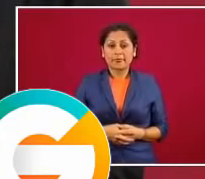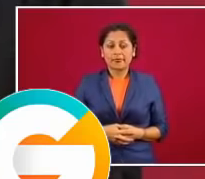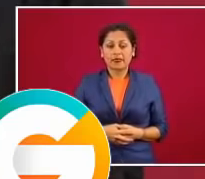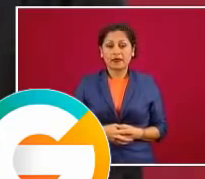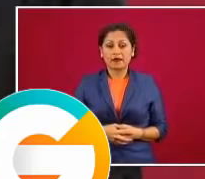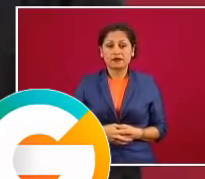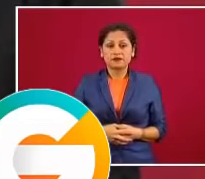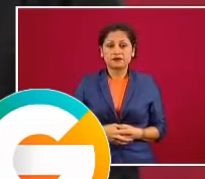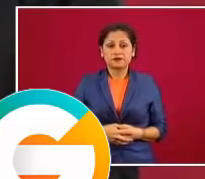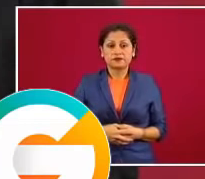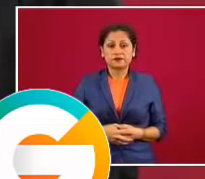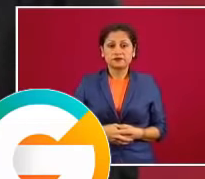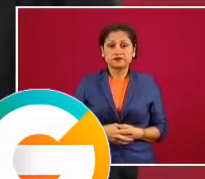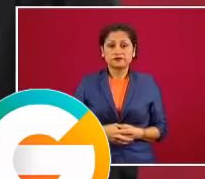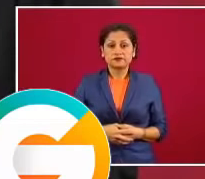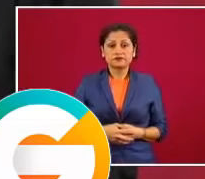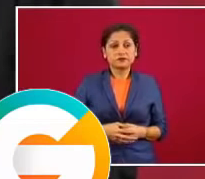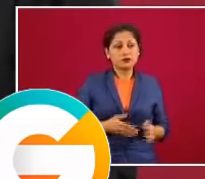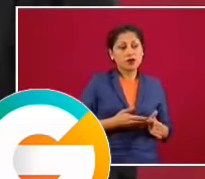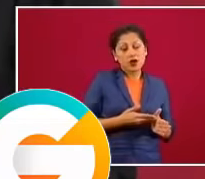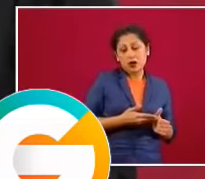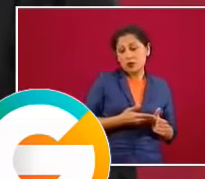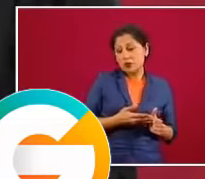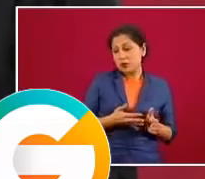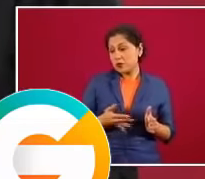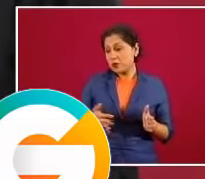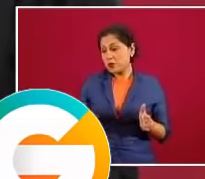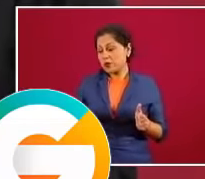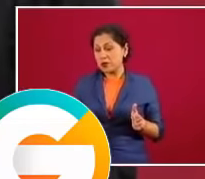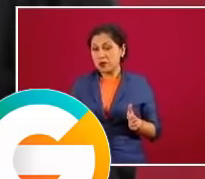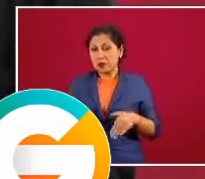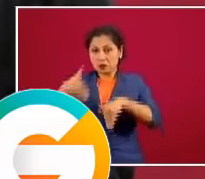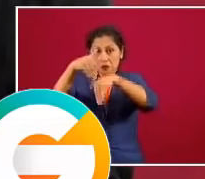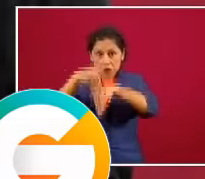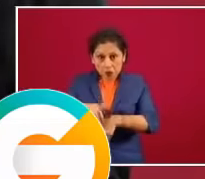regresar a la normalidad.